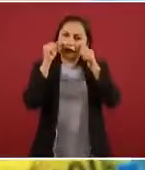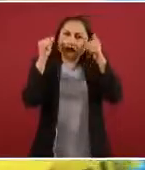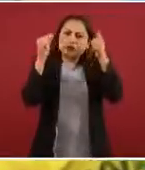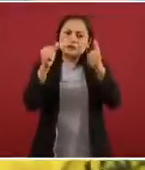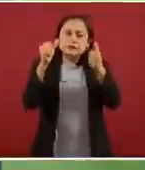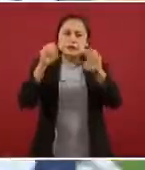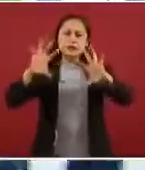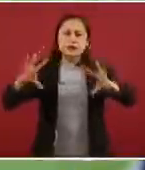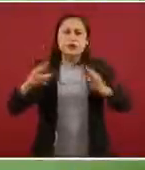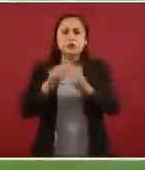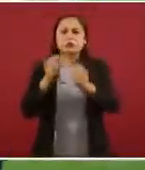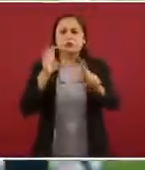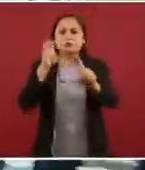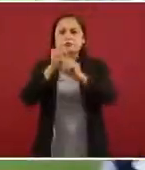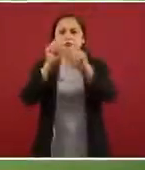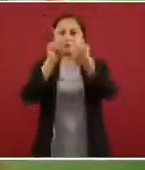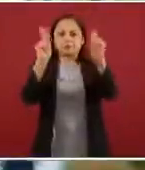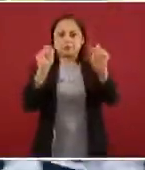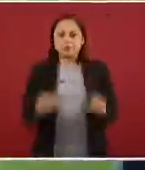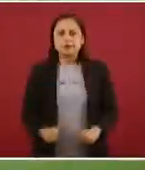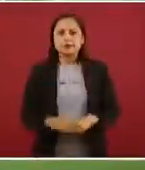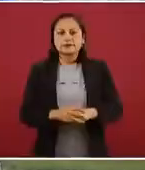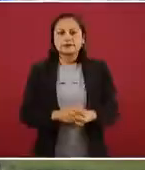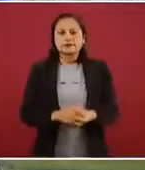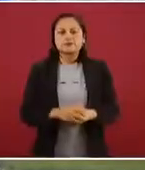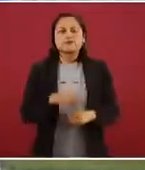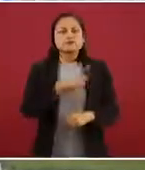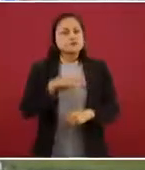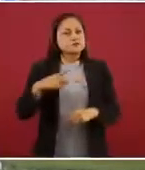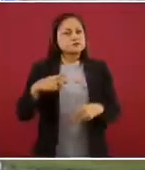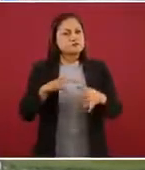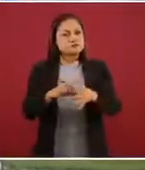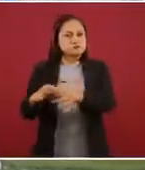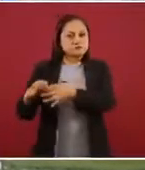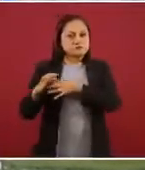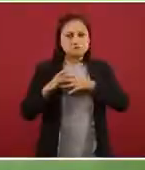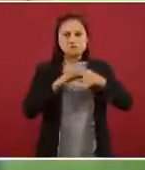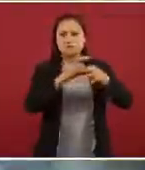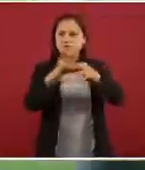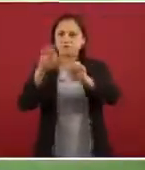paz. Hay que unirnos y estar todos juntos por la paz.